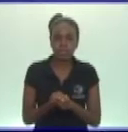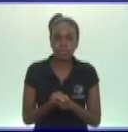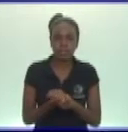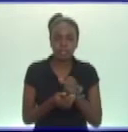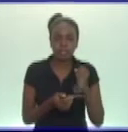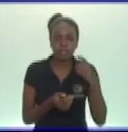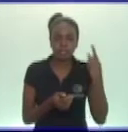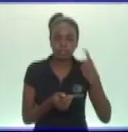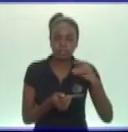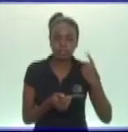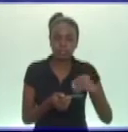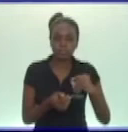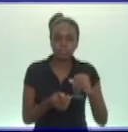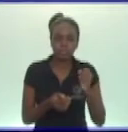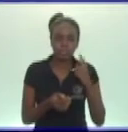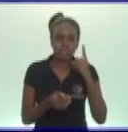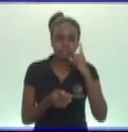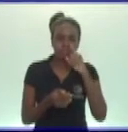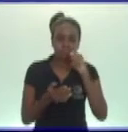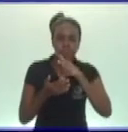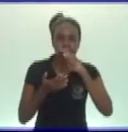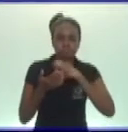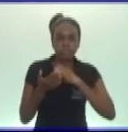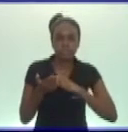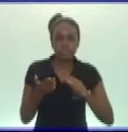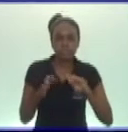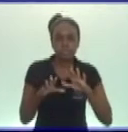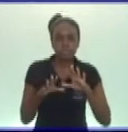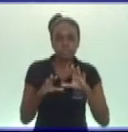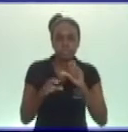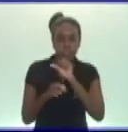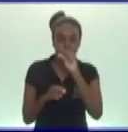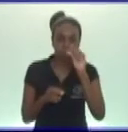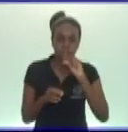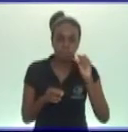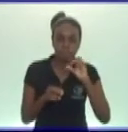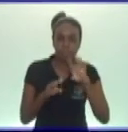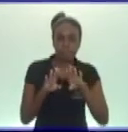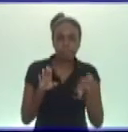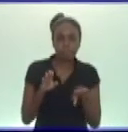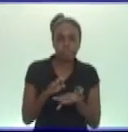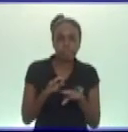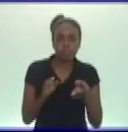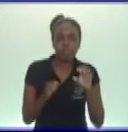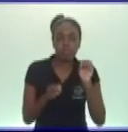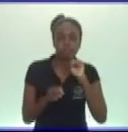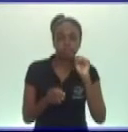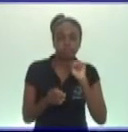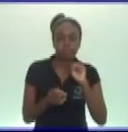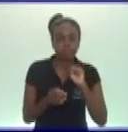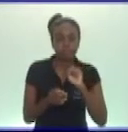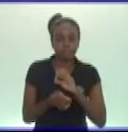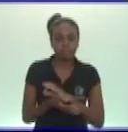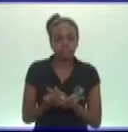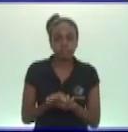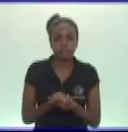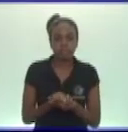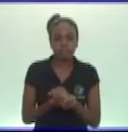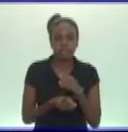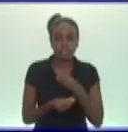ejercicio van a completar con las oraciones subordinadas adjetivas, la subordinada adjetiva que corresponda. Aquí